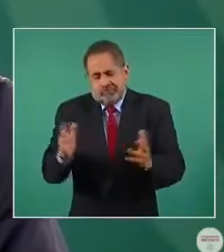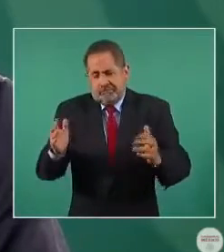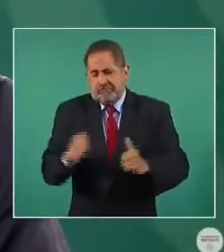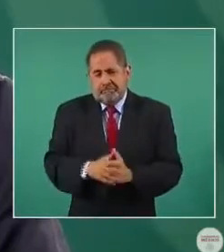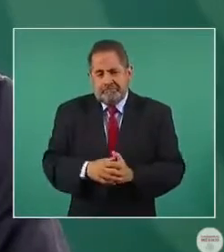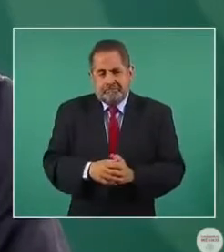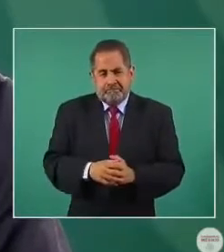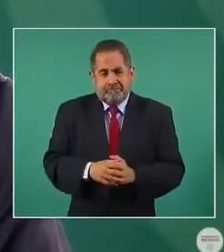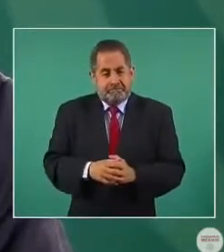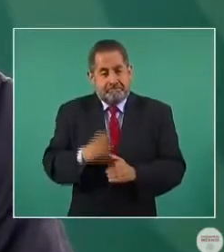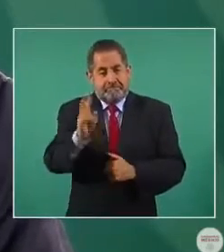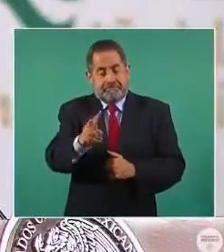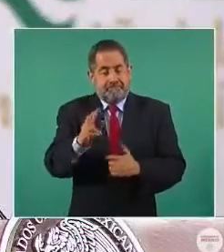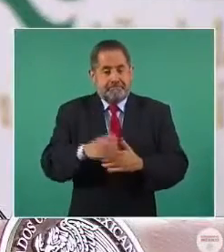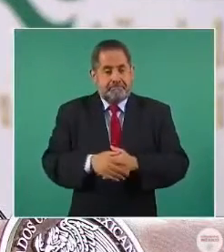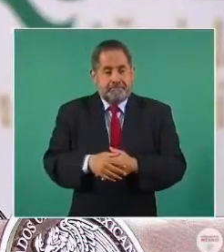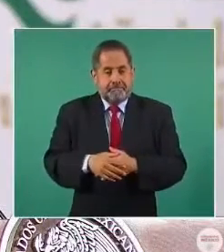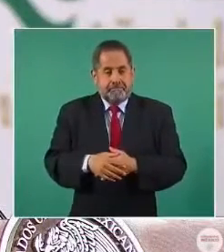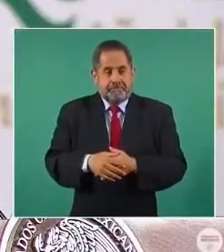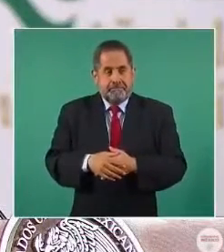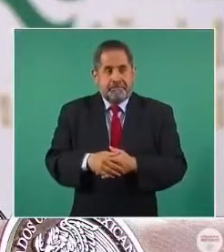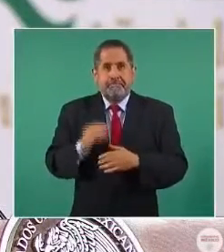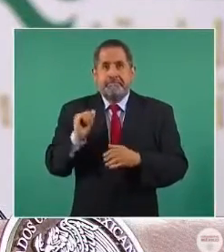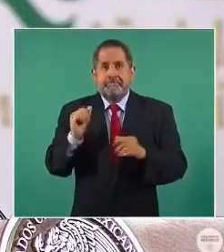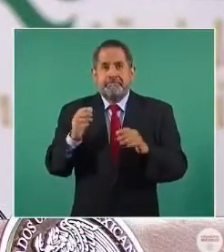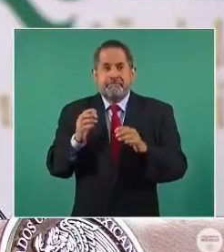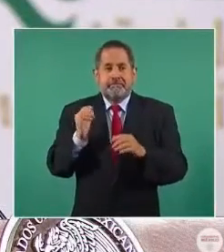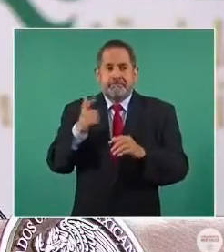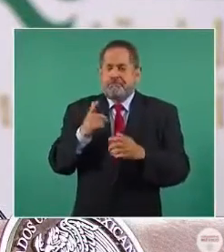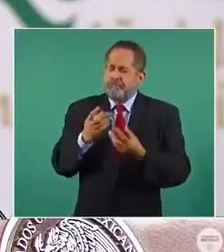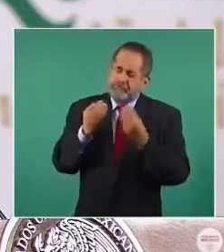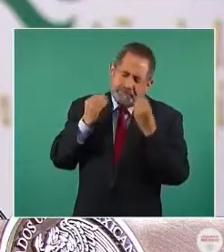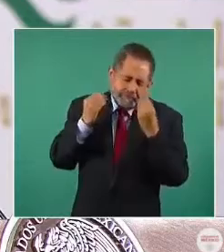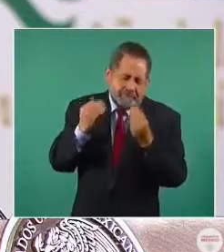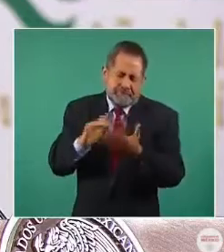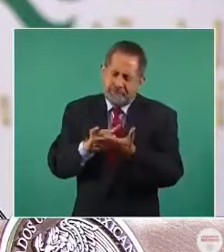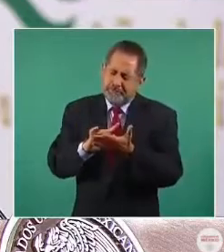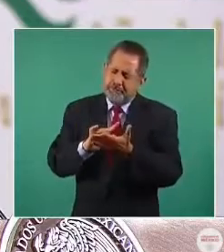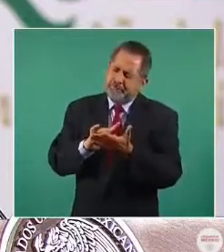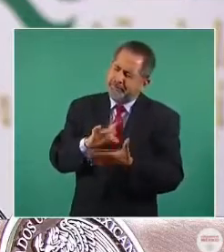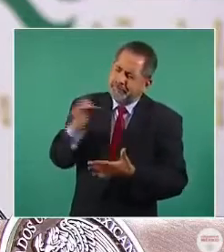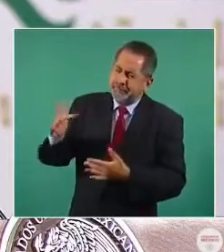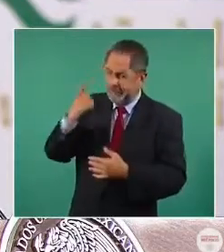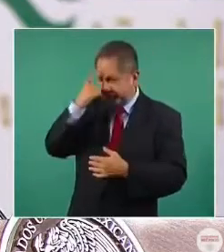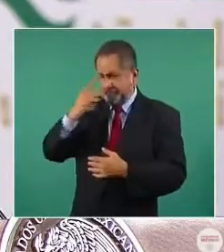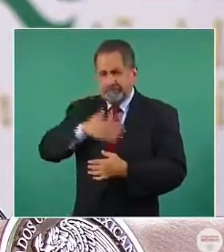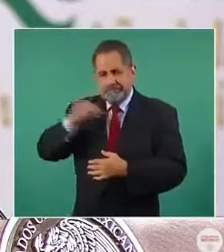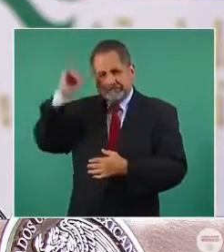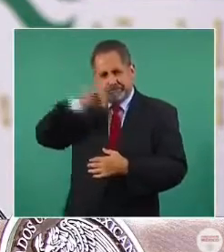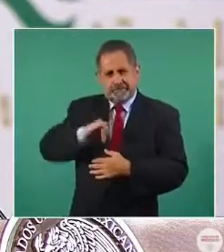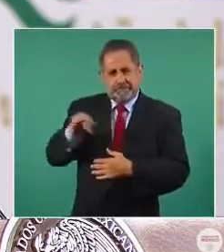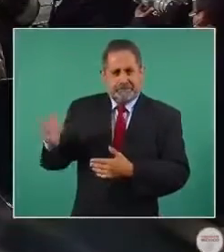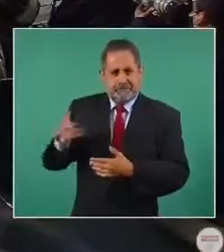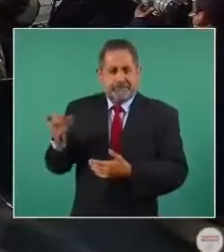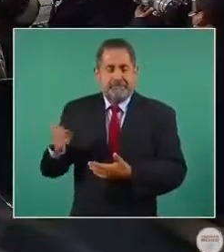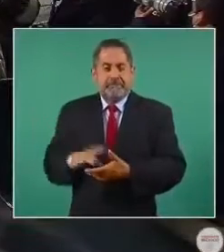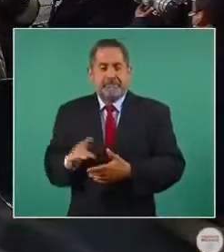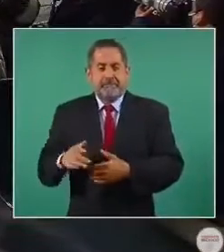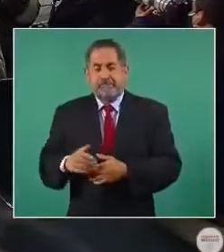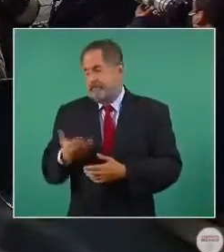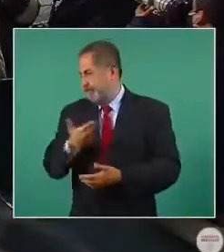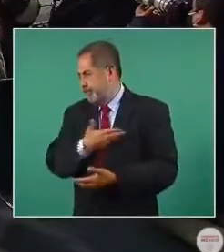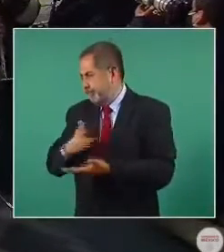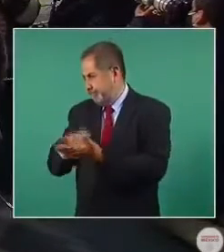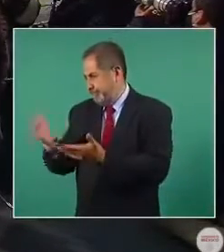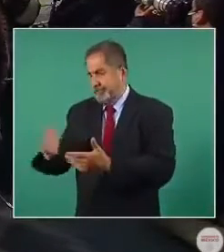y la verdad no tengo más que gratitud infinita para mi jefe, el presidente de la República. Gracias,